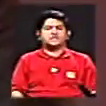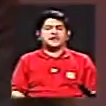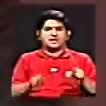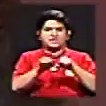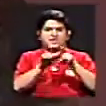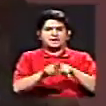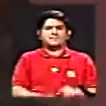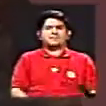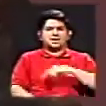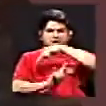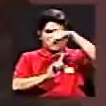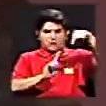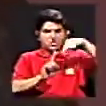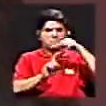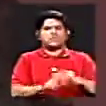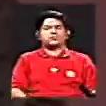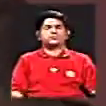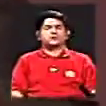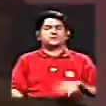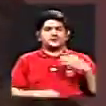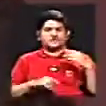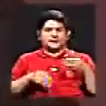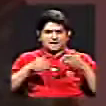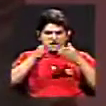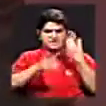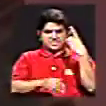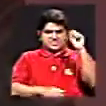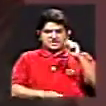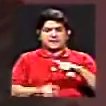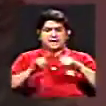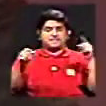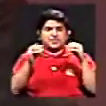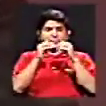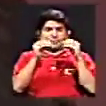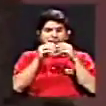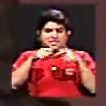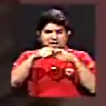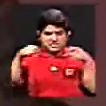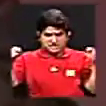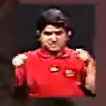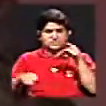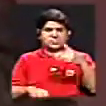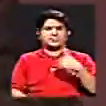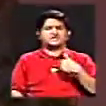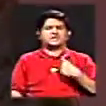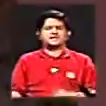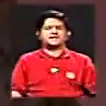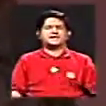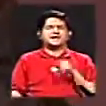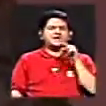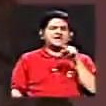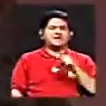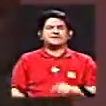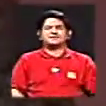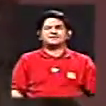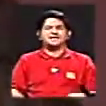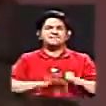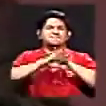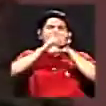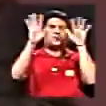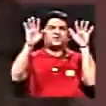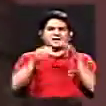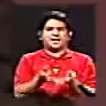la Y, que son alcantarillas importantes, pero esta era de una dimensión mayor y es una alcantarilla así muy, muy típica, muy, muy clara